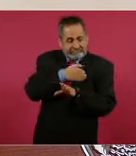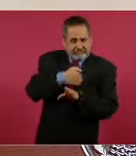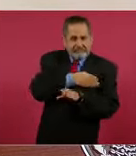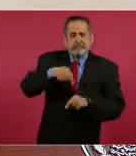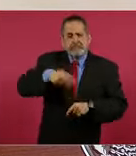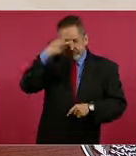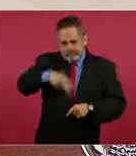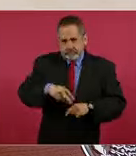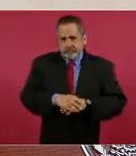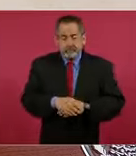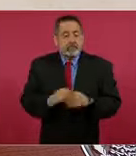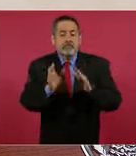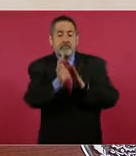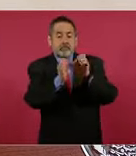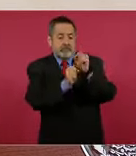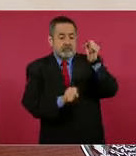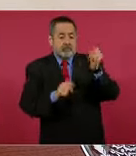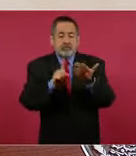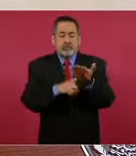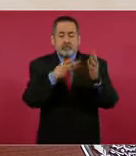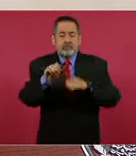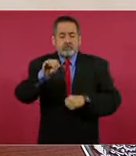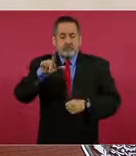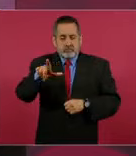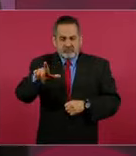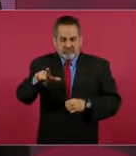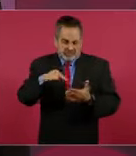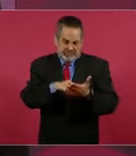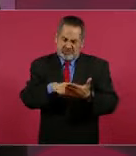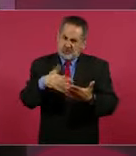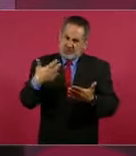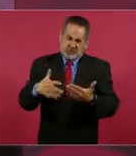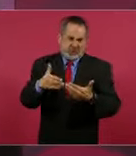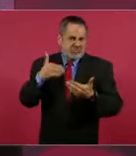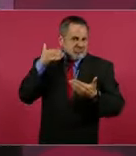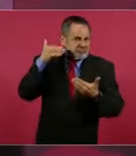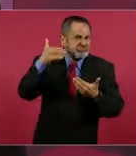La Constitución del 17 es de lo más avanzado